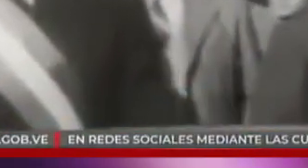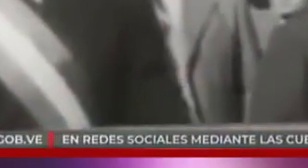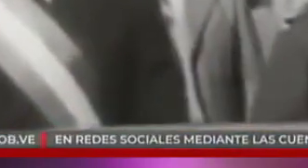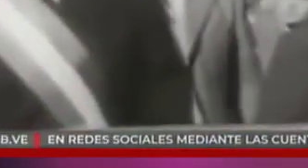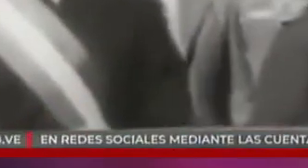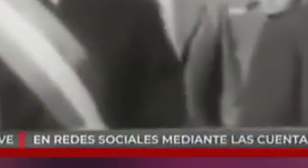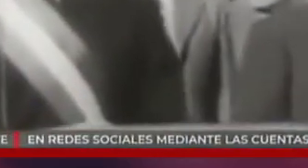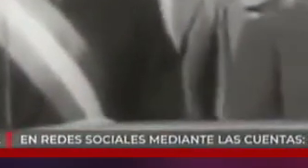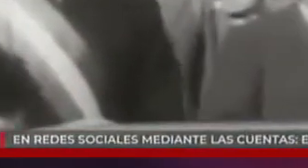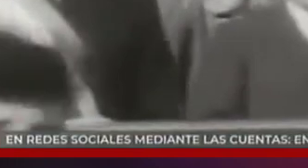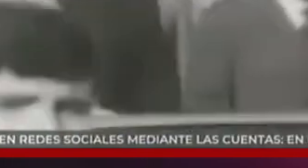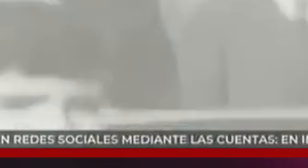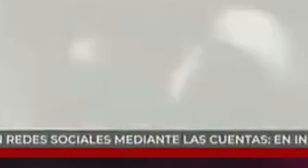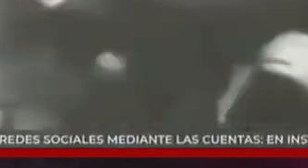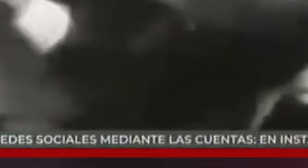de un líder